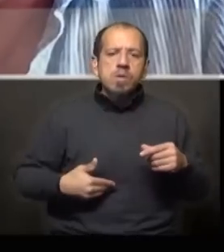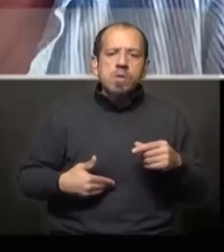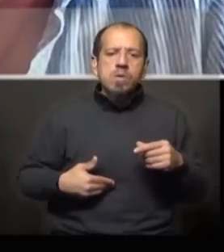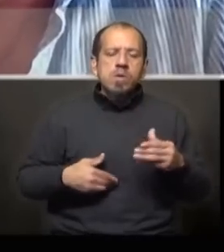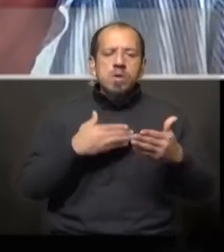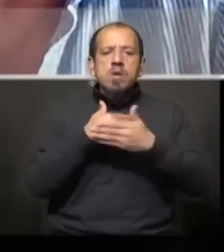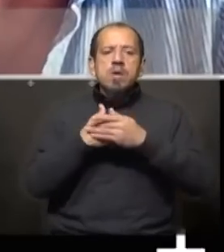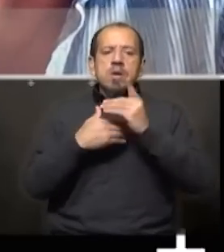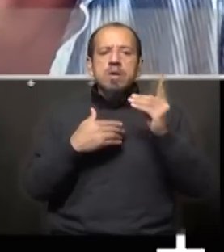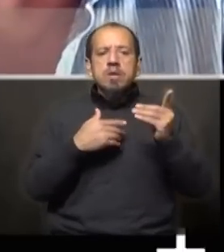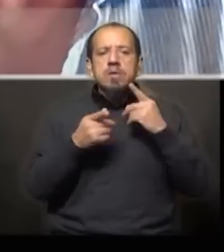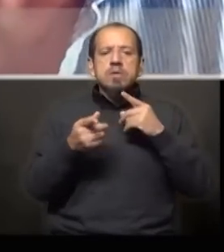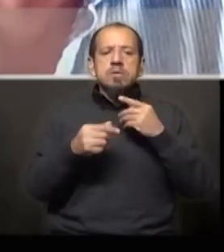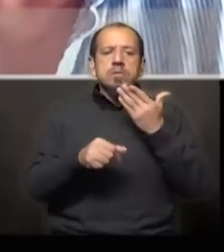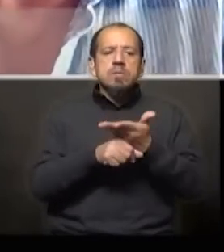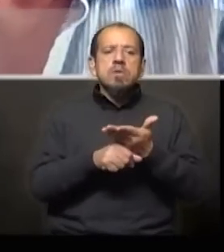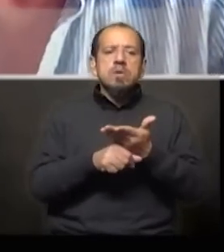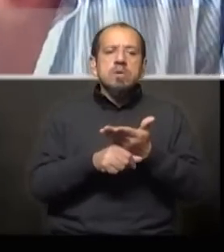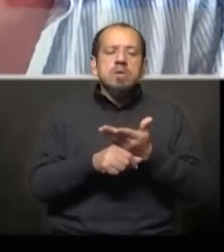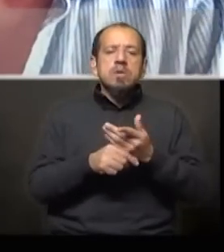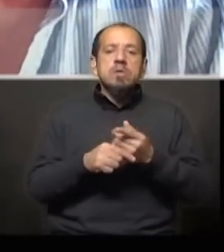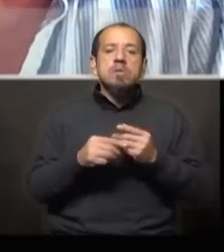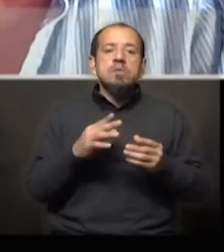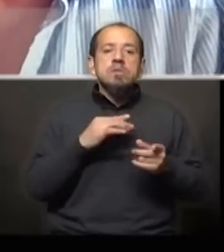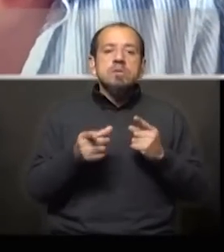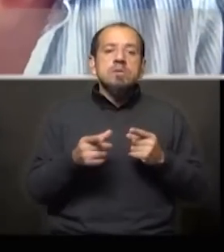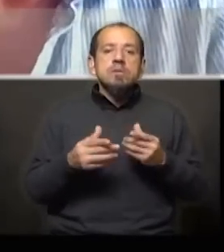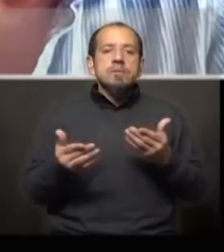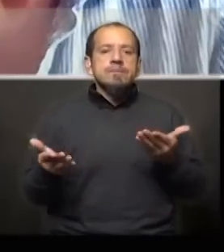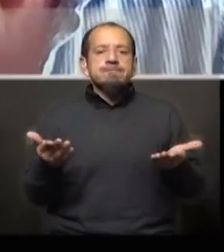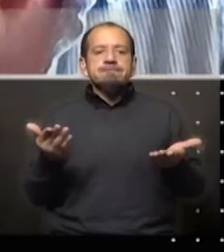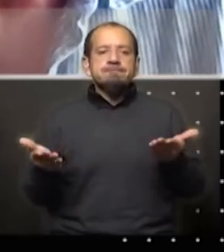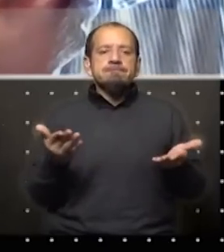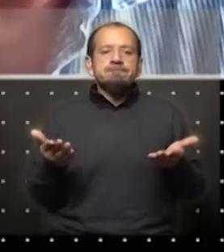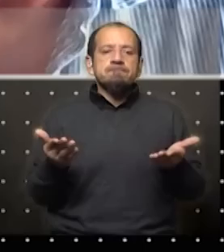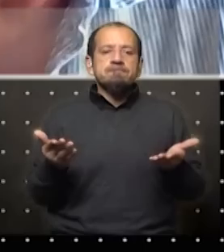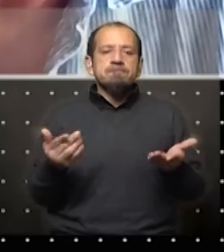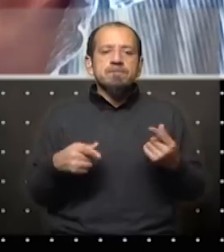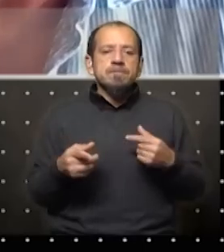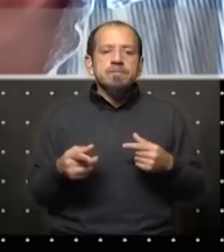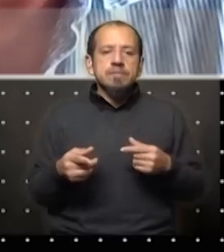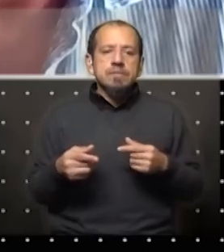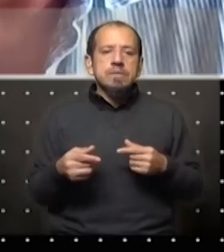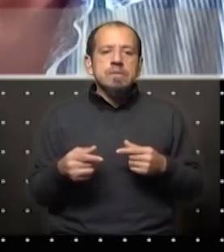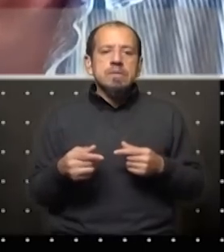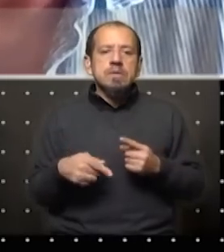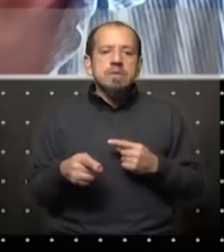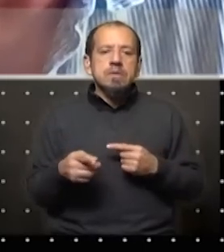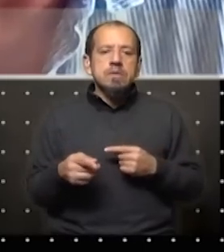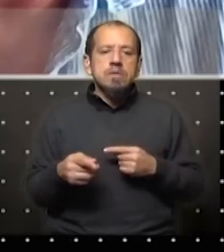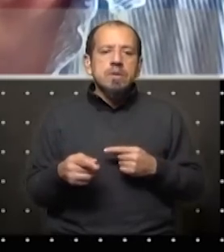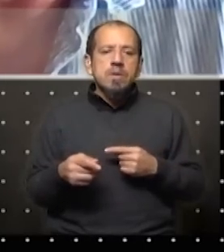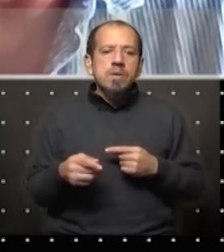ultraderecha y la derecha a reclamar represión se encontró en una especie de de impass no O sea